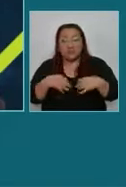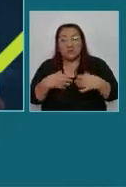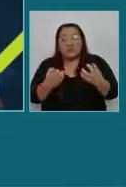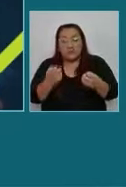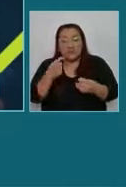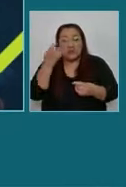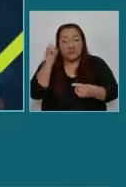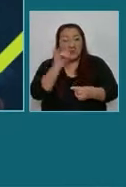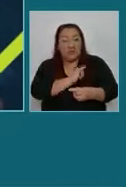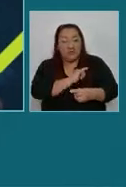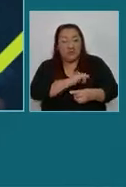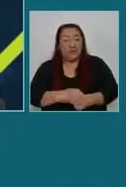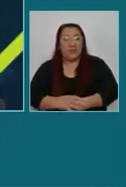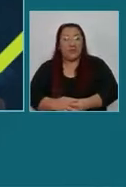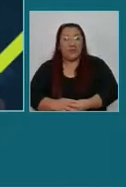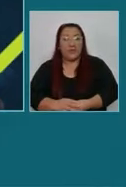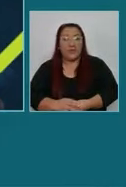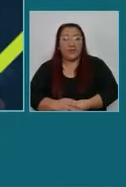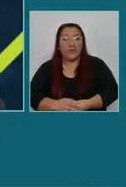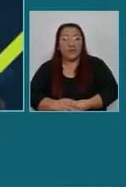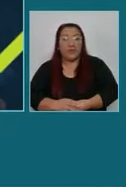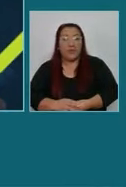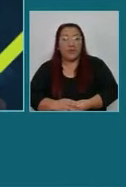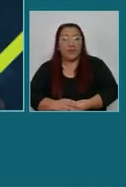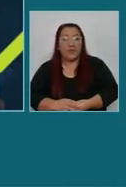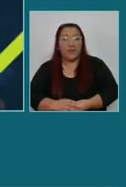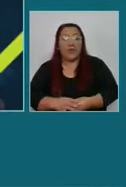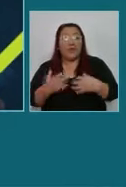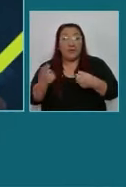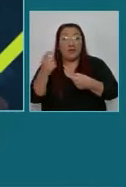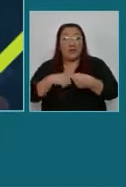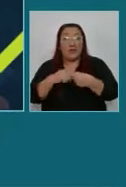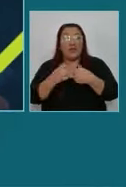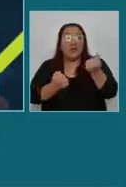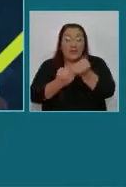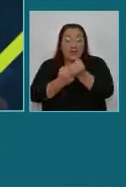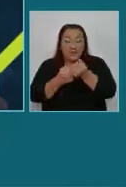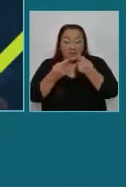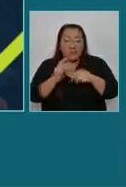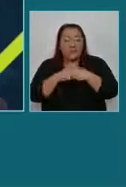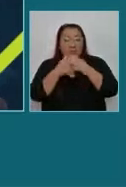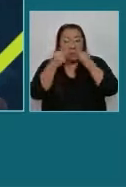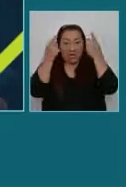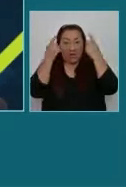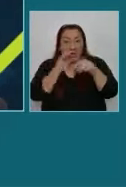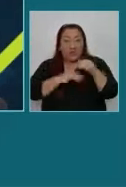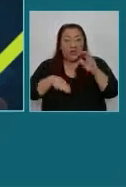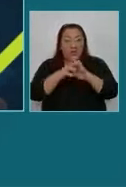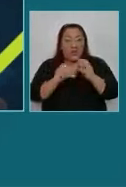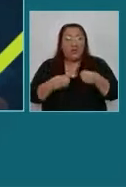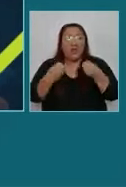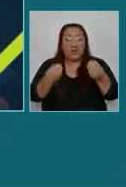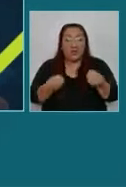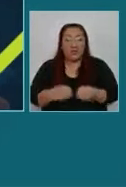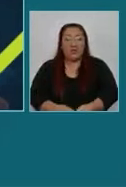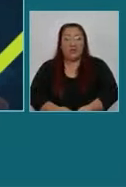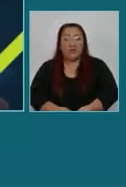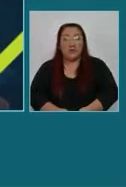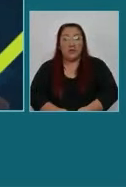un punto de vista de instituto público, estamos participando en él para permitir colaboraciones y acuerdos y justamente este traslado de know-how